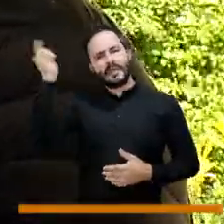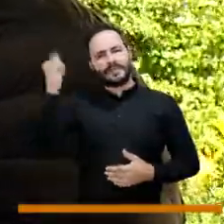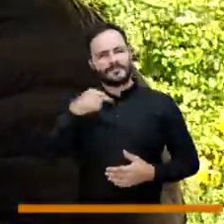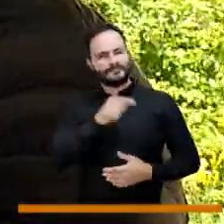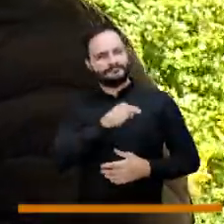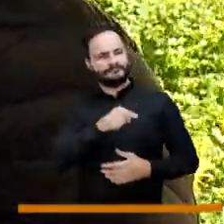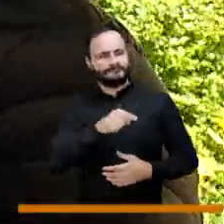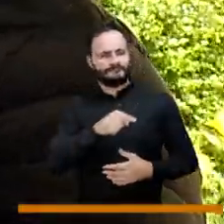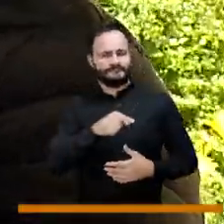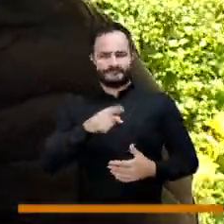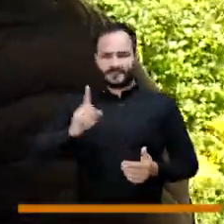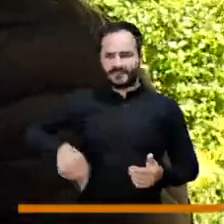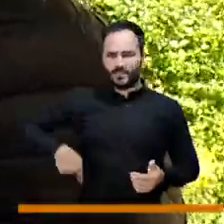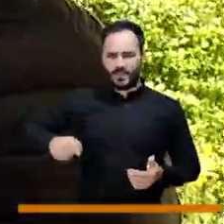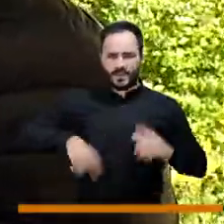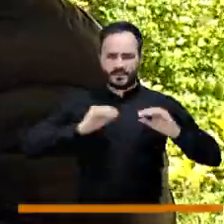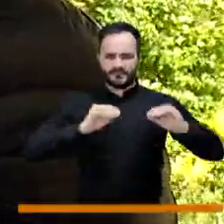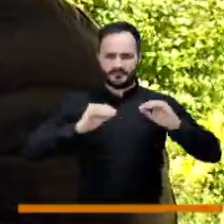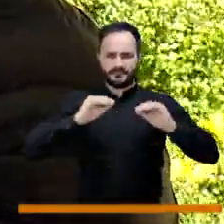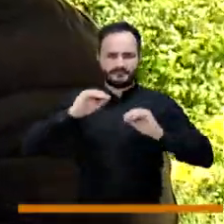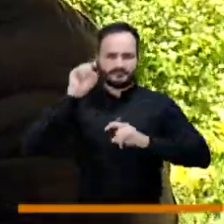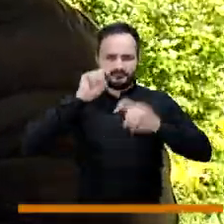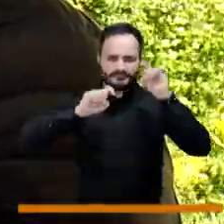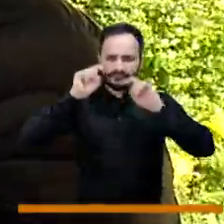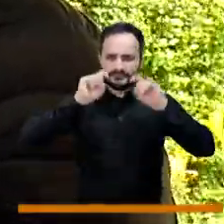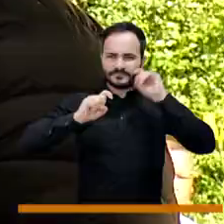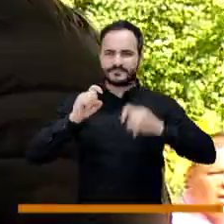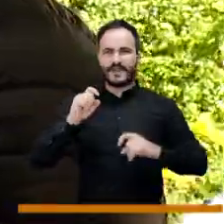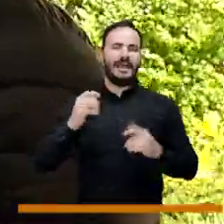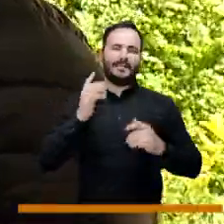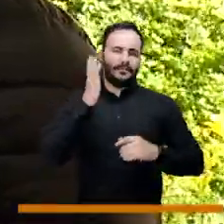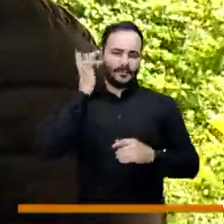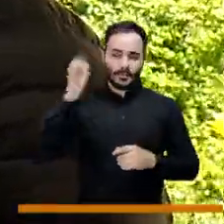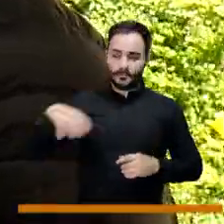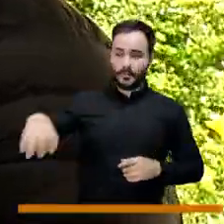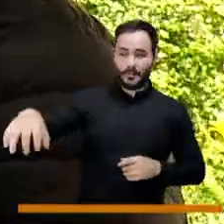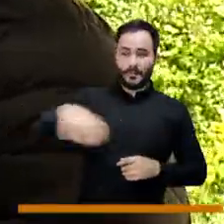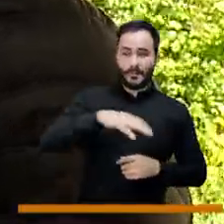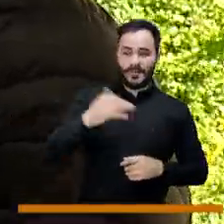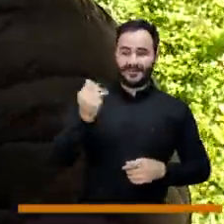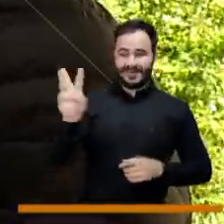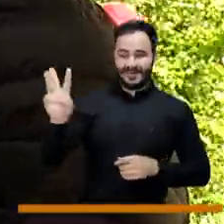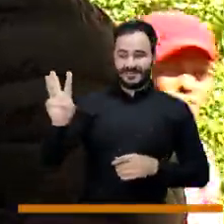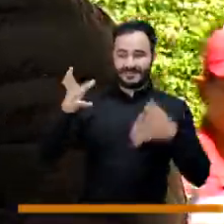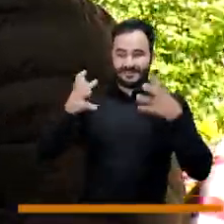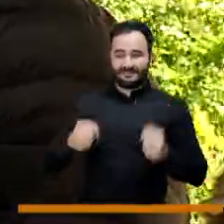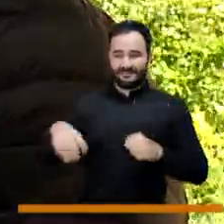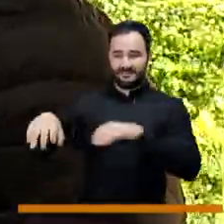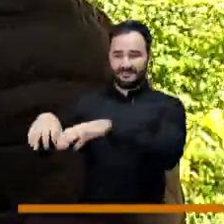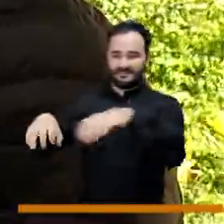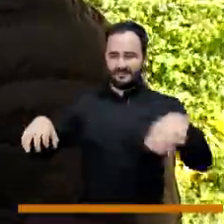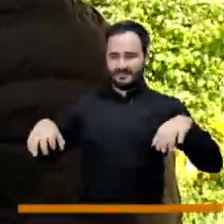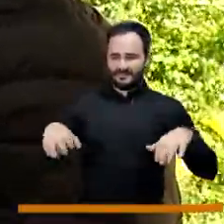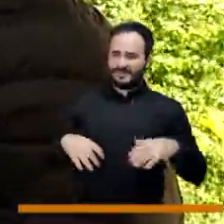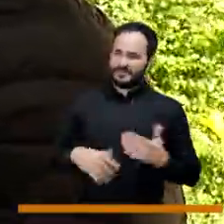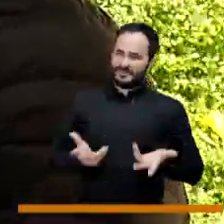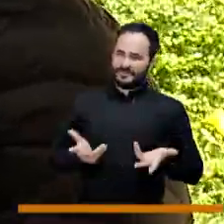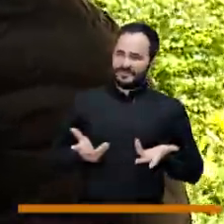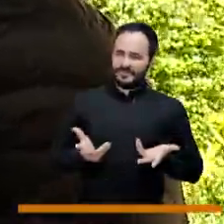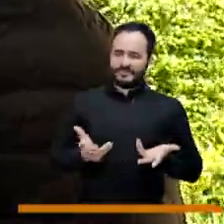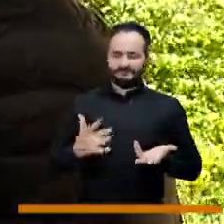necesidad puntual y era abastecer nuestro personal en las 13 sedes que tenemos, pero con el tiempo comprendimos